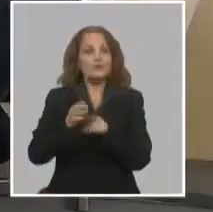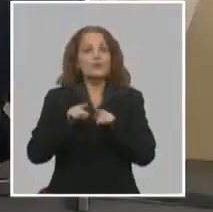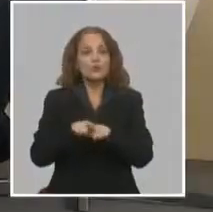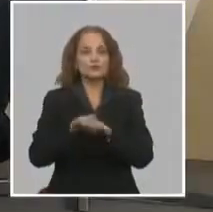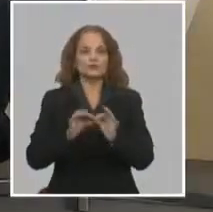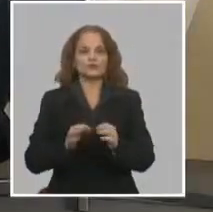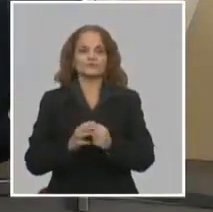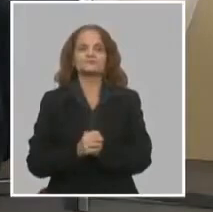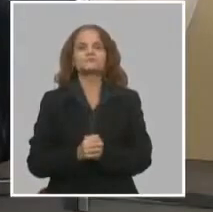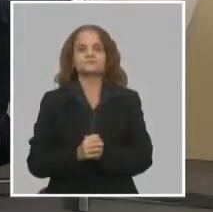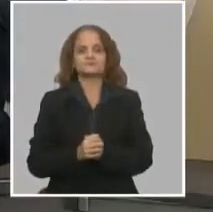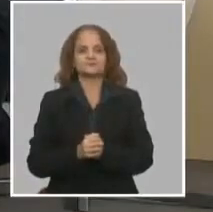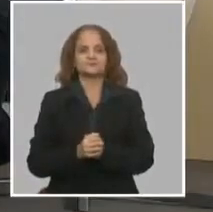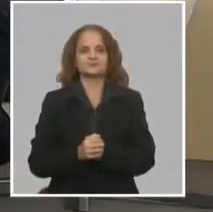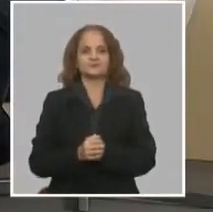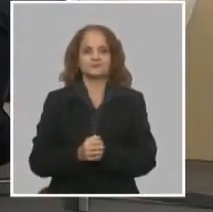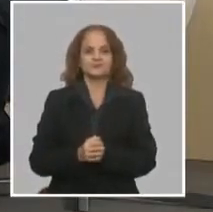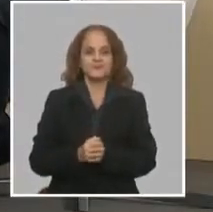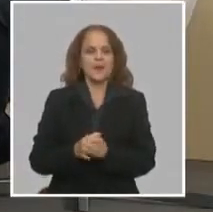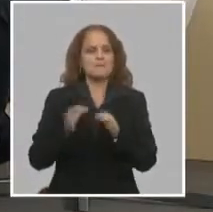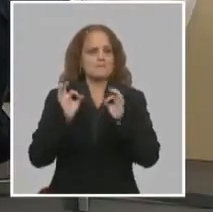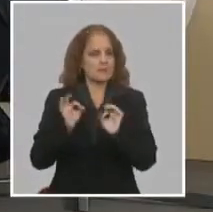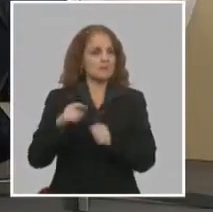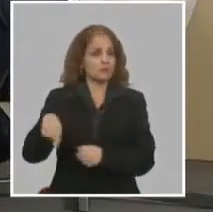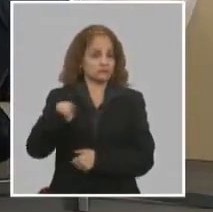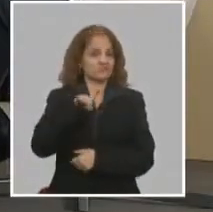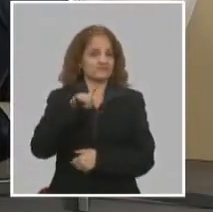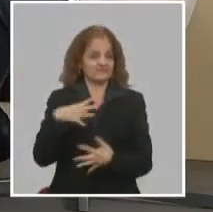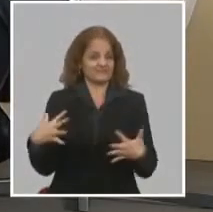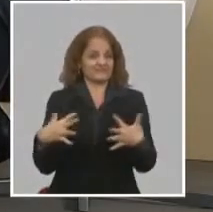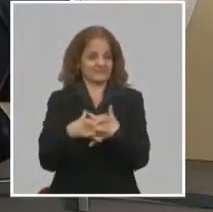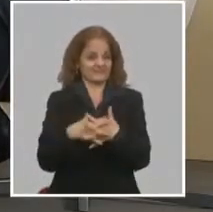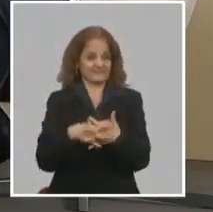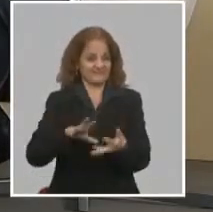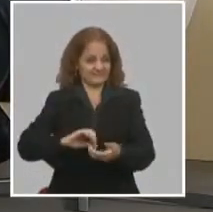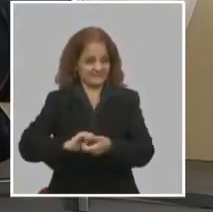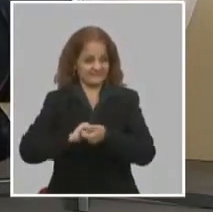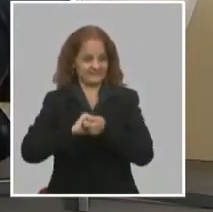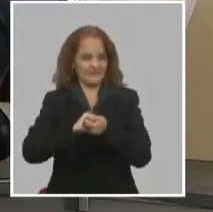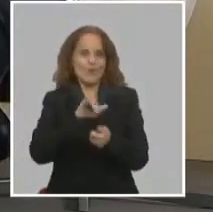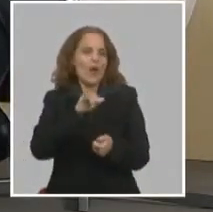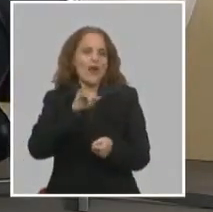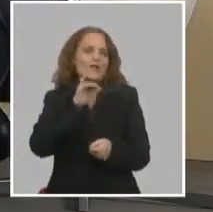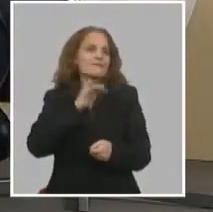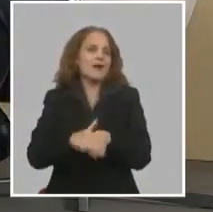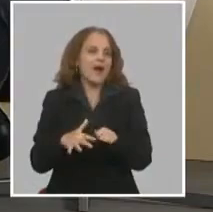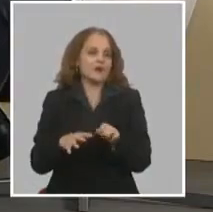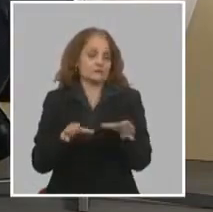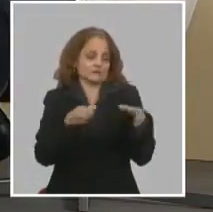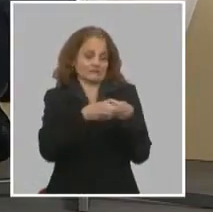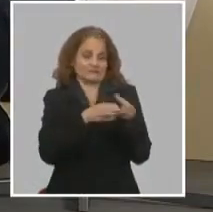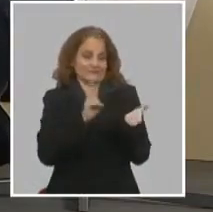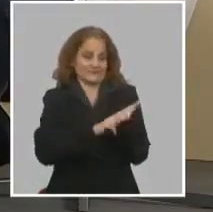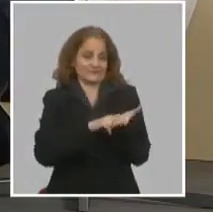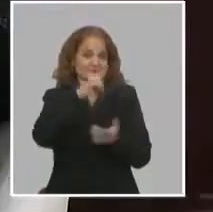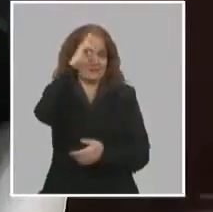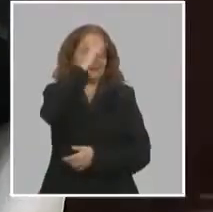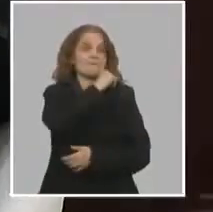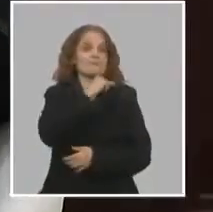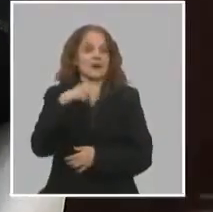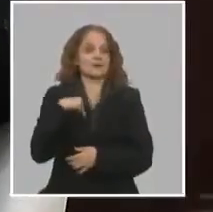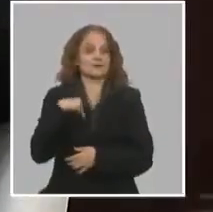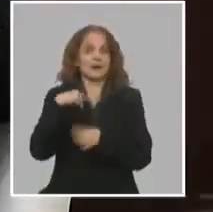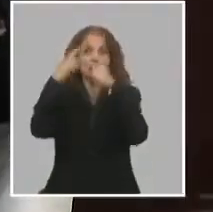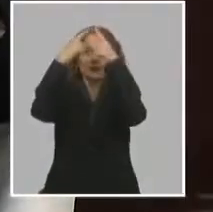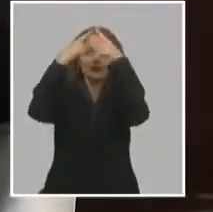parte de esa hermandad también que crea el contingente Henry Riff. Los que se reúnen desde diversas partes del país